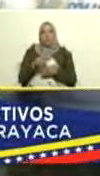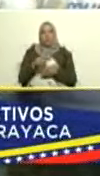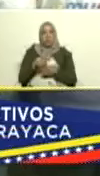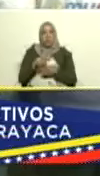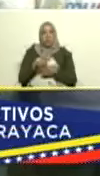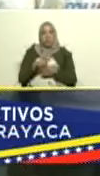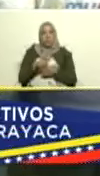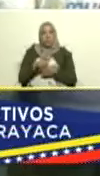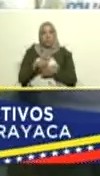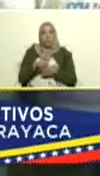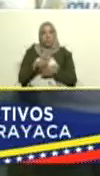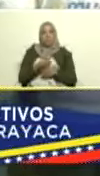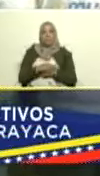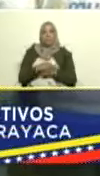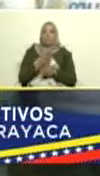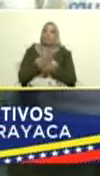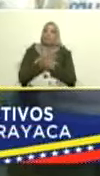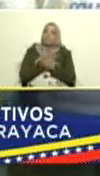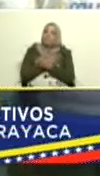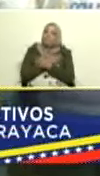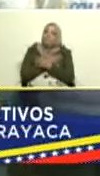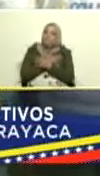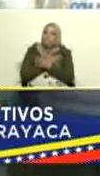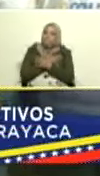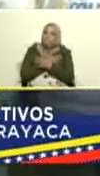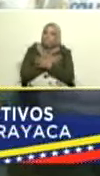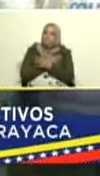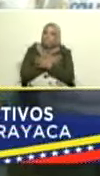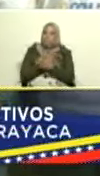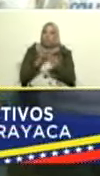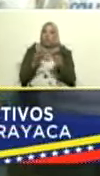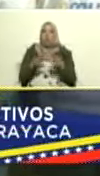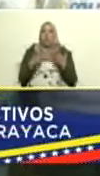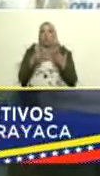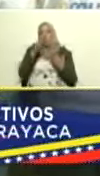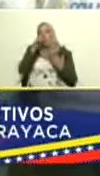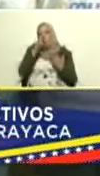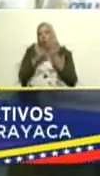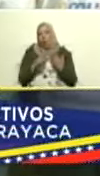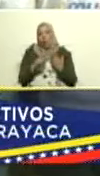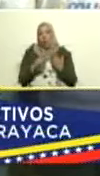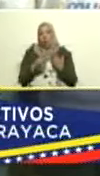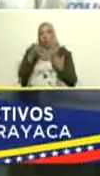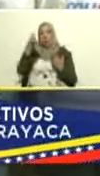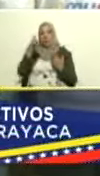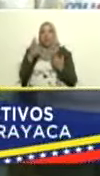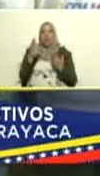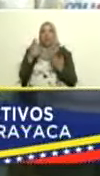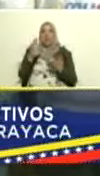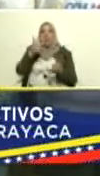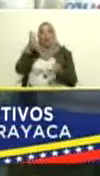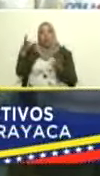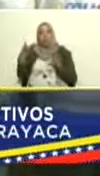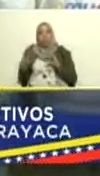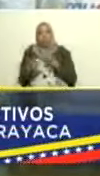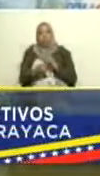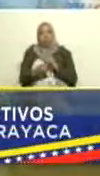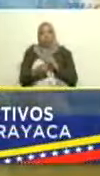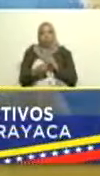damos primeramente felicitaciones en este octavo aniversario de los CLAP. Por aquí, pues, le tenemos una torta